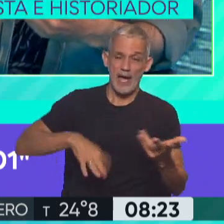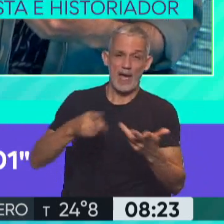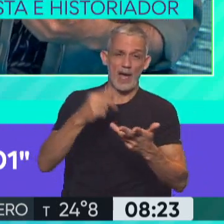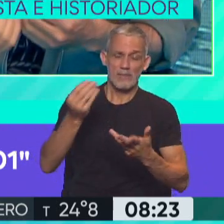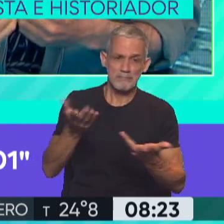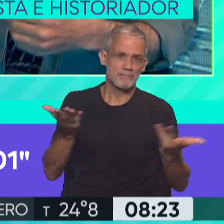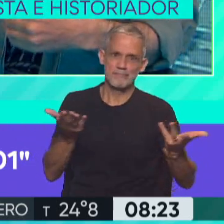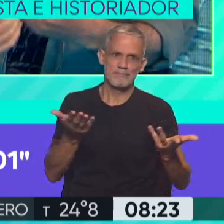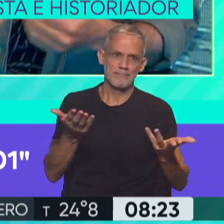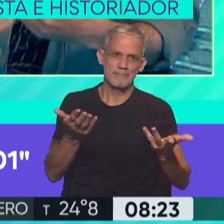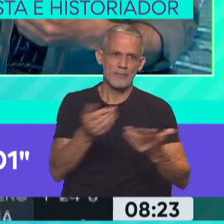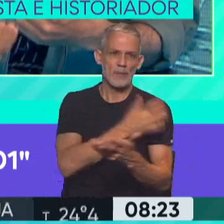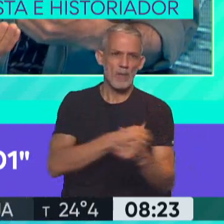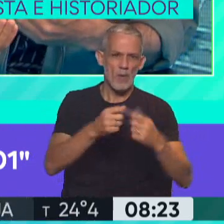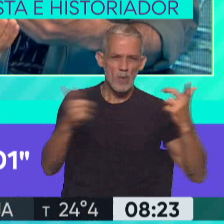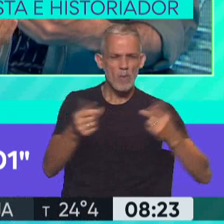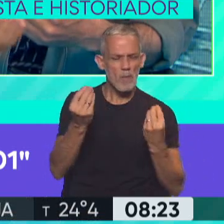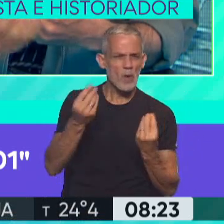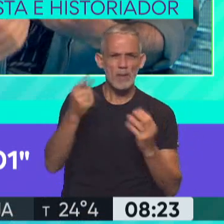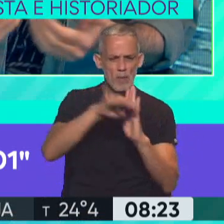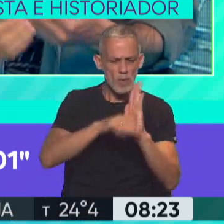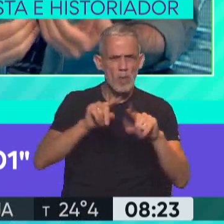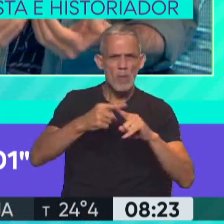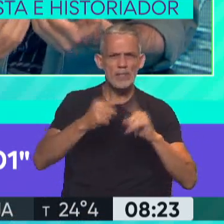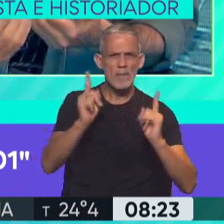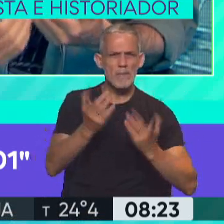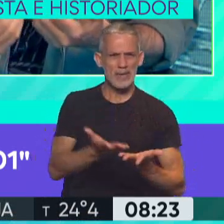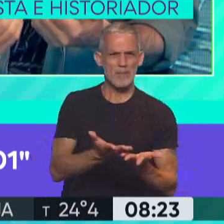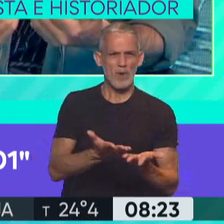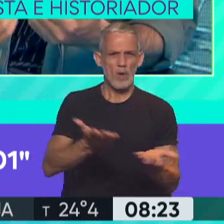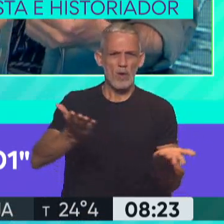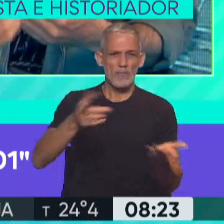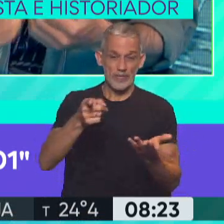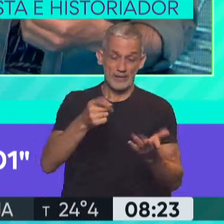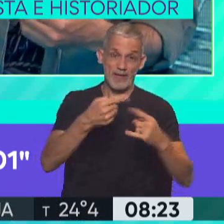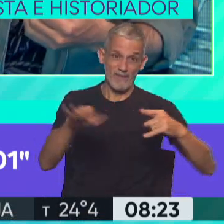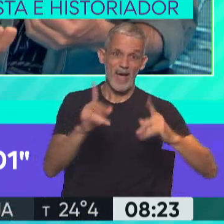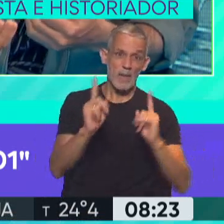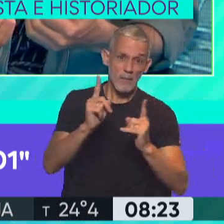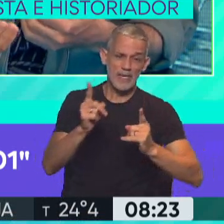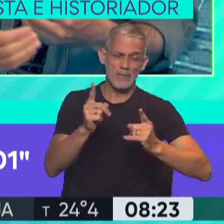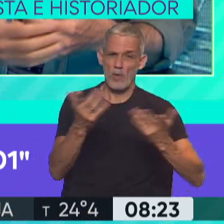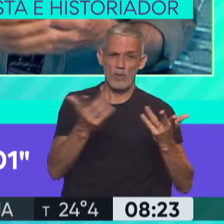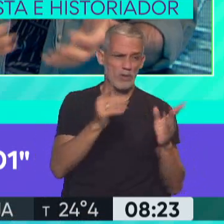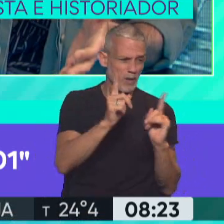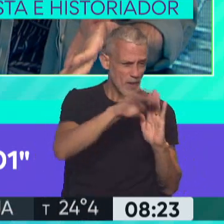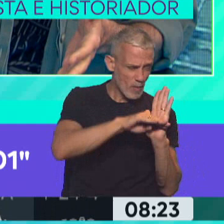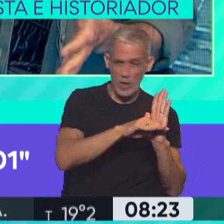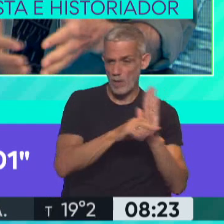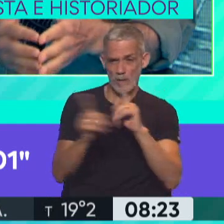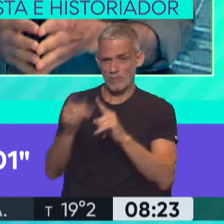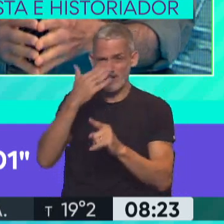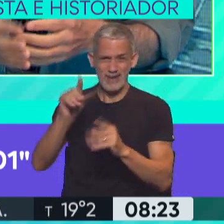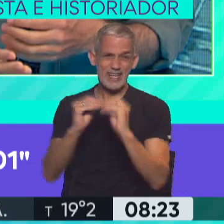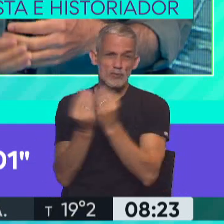esta reflexión sobre por qué volver a aplicar las mismas políticas, obviamente iba a desencadenar las mismas consecuencias, no se iban a